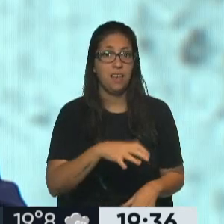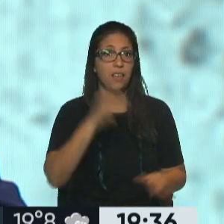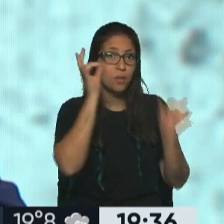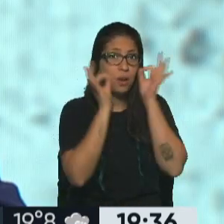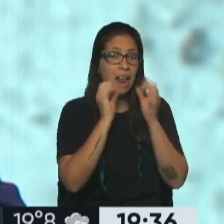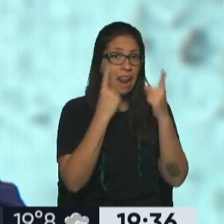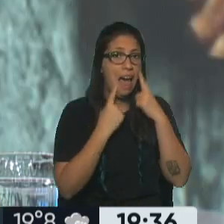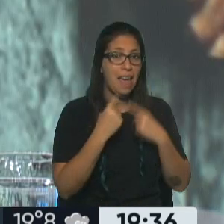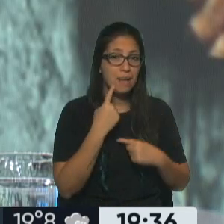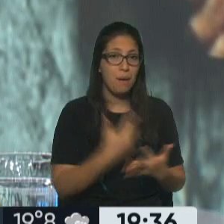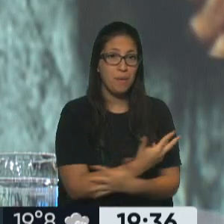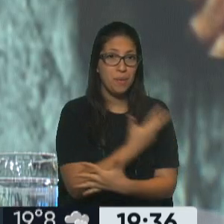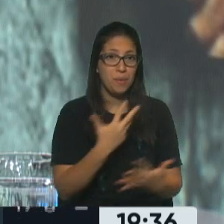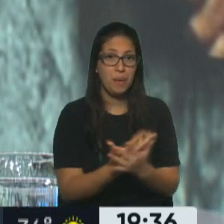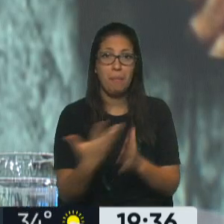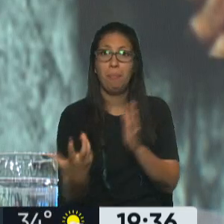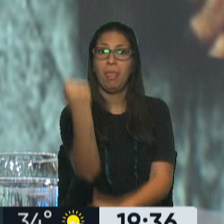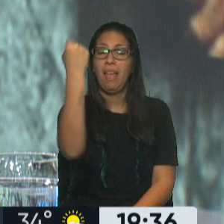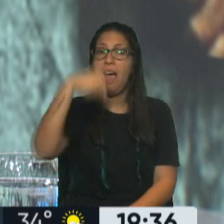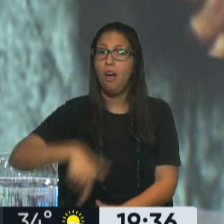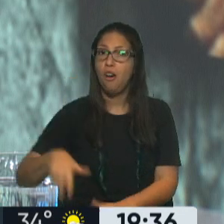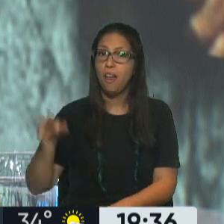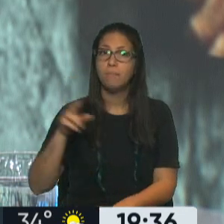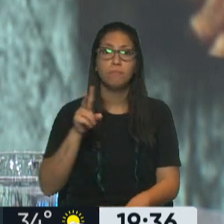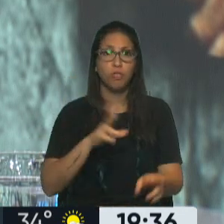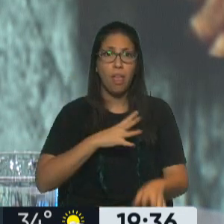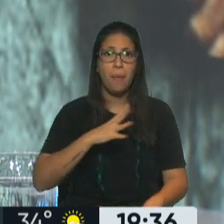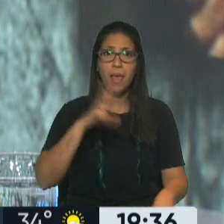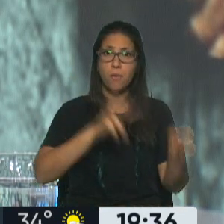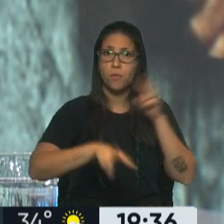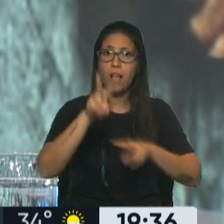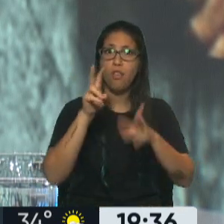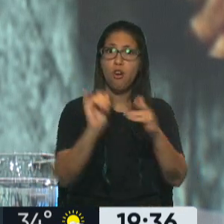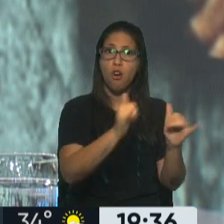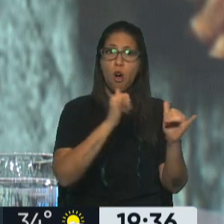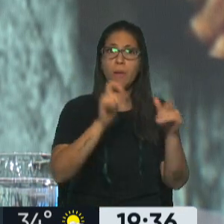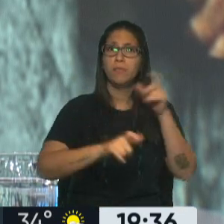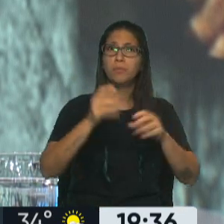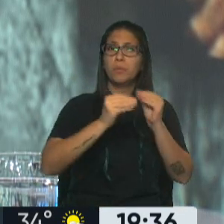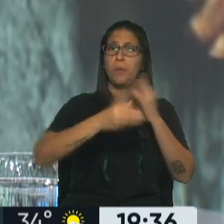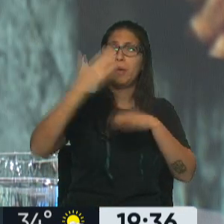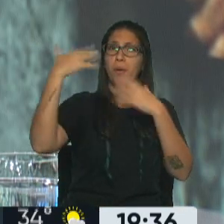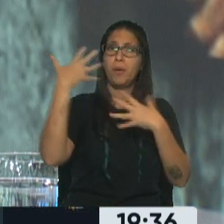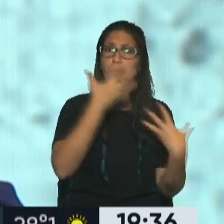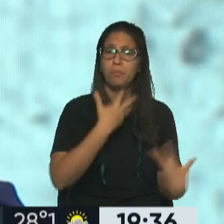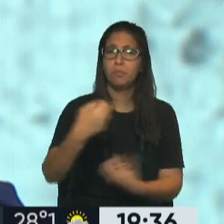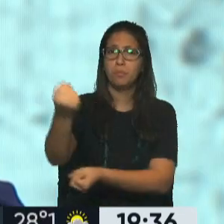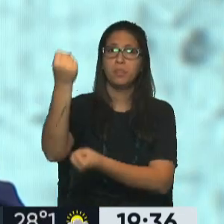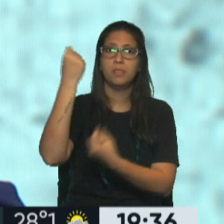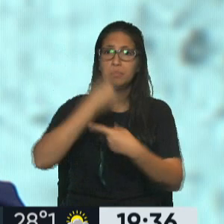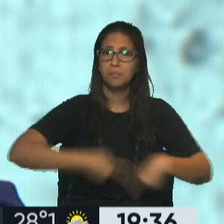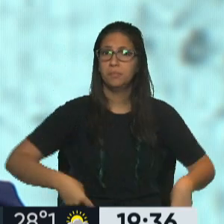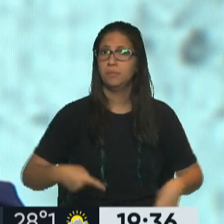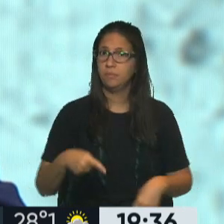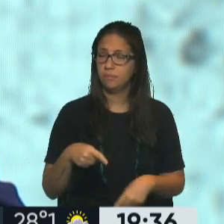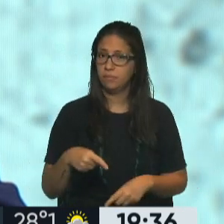buscando Estamos buscando compañeros y compañeras y estn buscando pibes que fueron arrebatados yo creo que que es